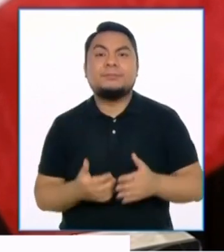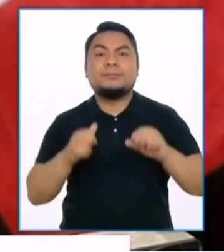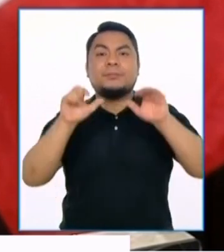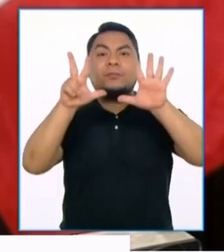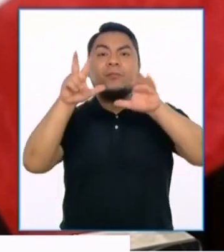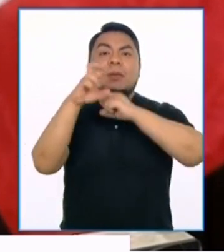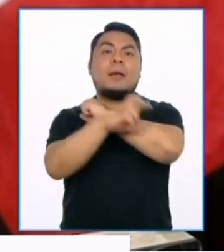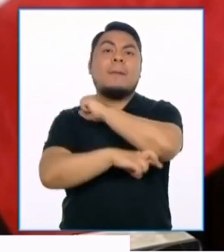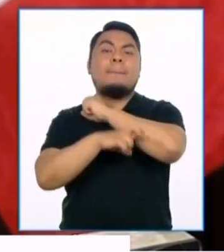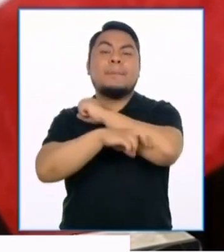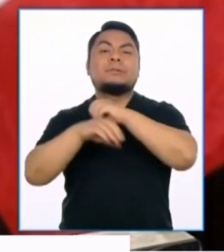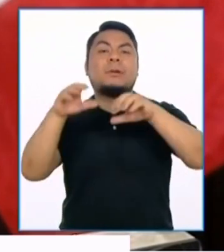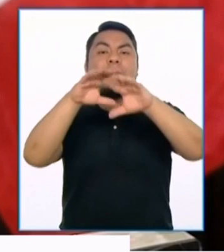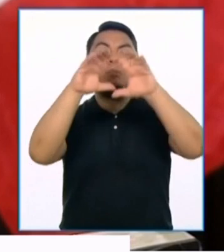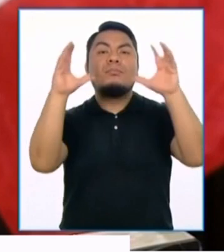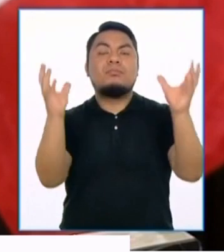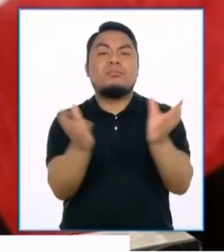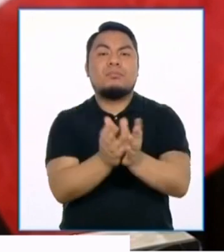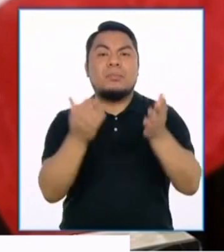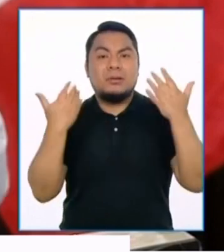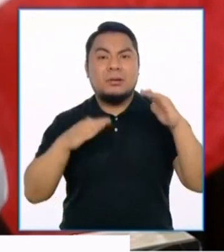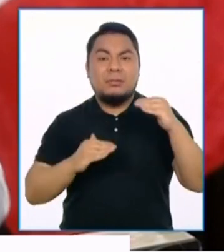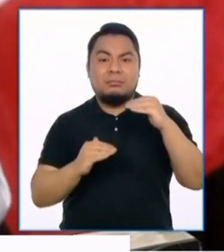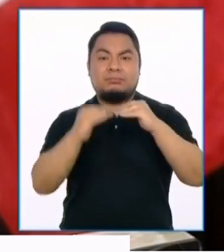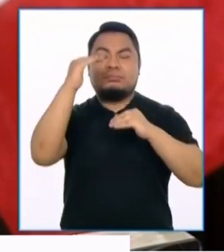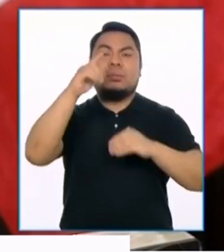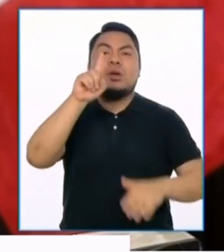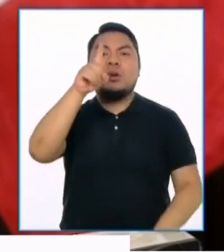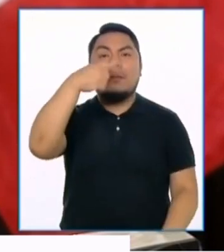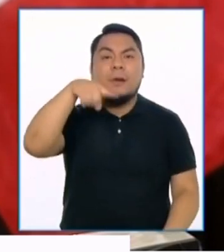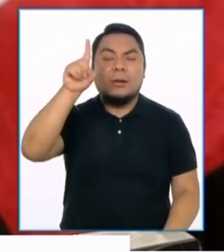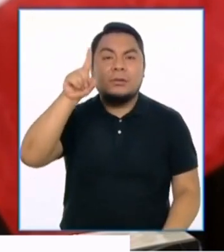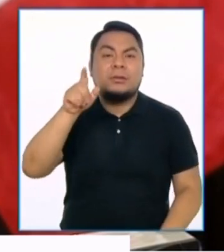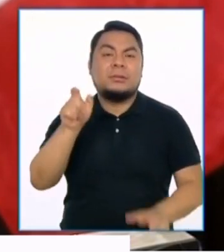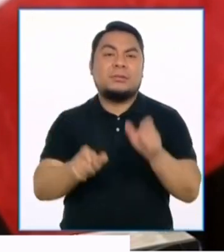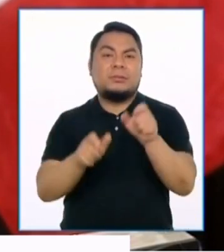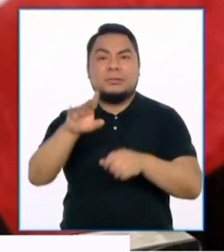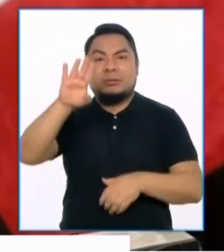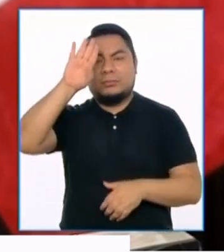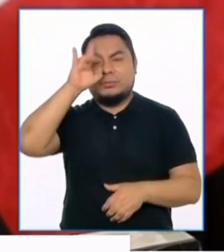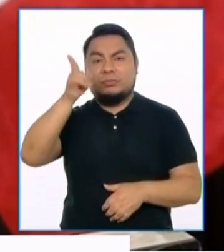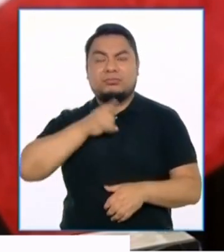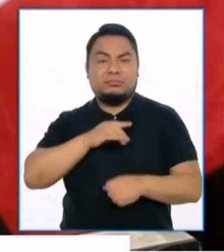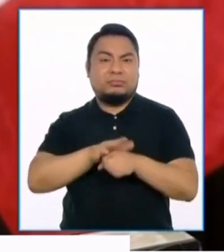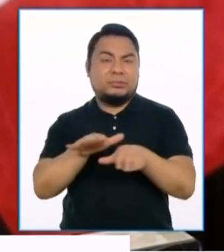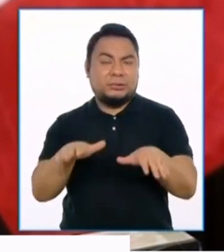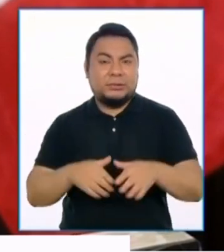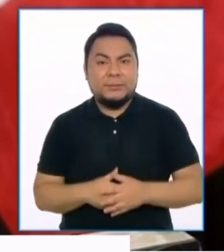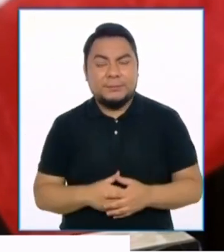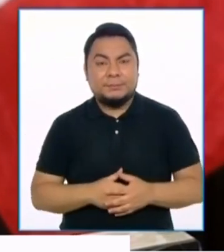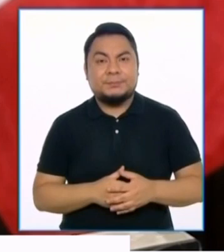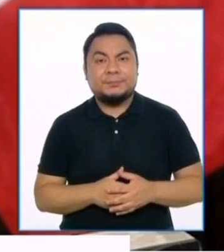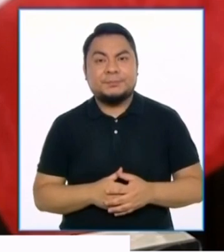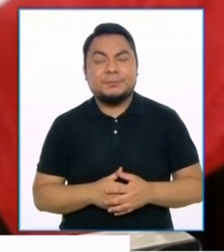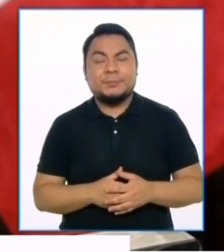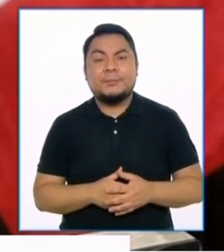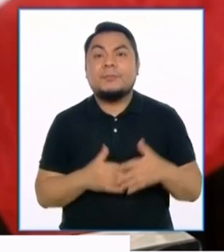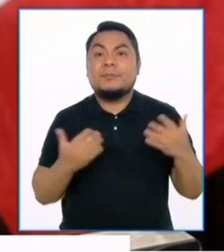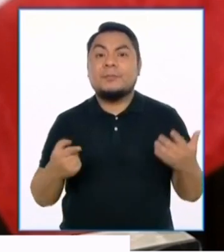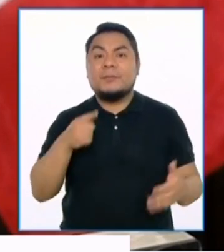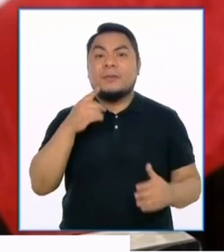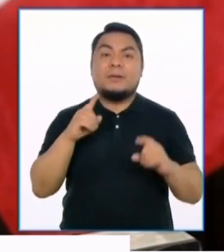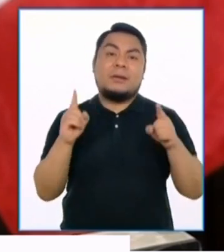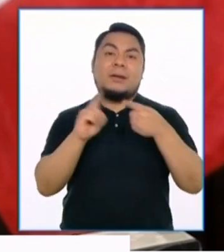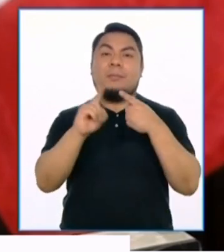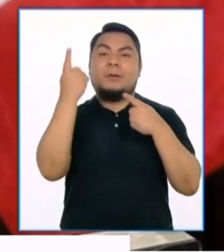8 países del mundo que ya superaron el millón de personas contagiadas. Está a la